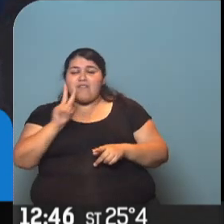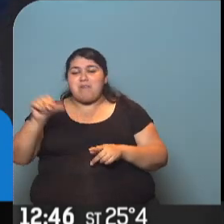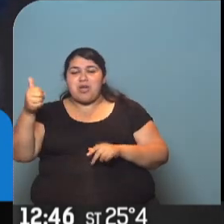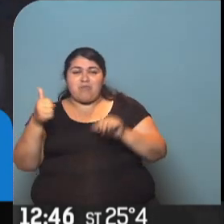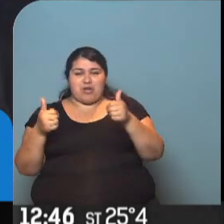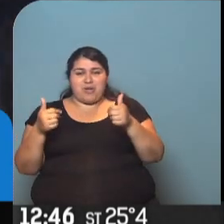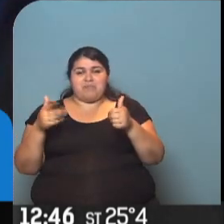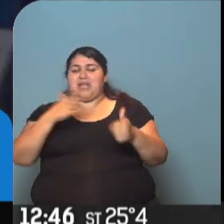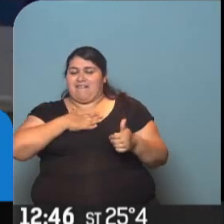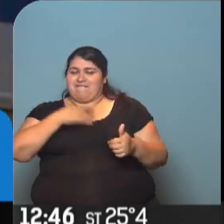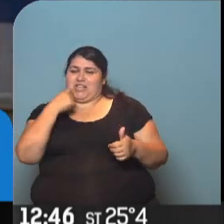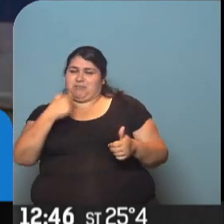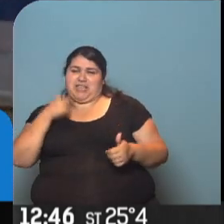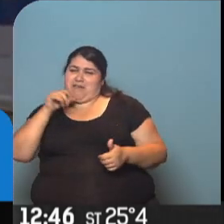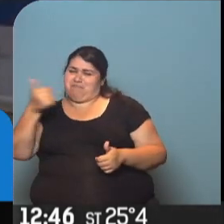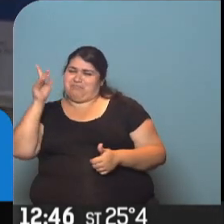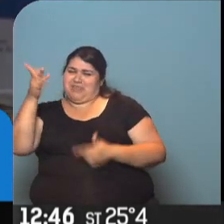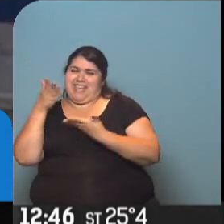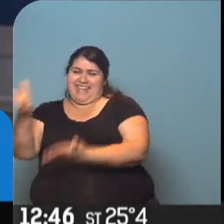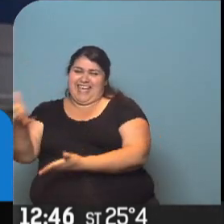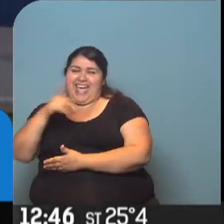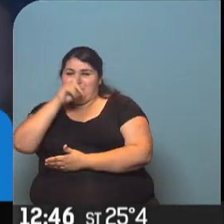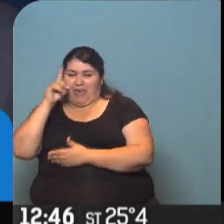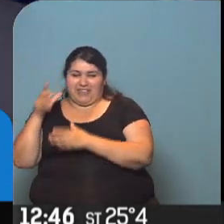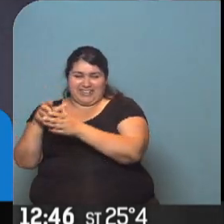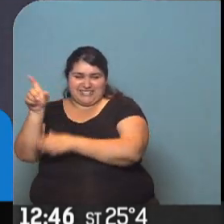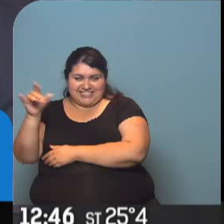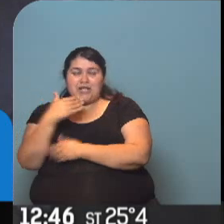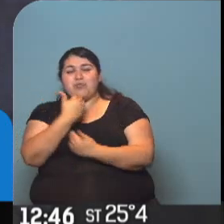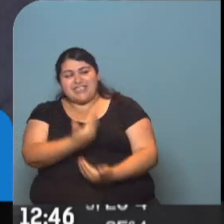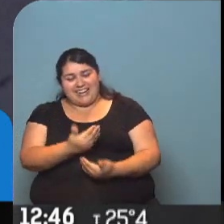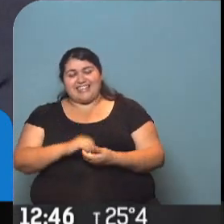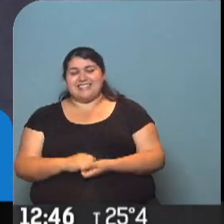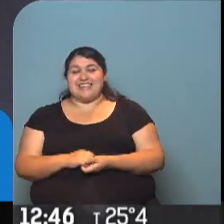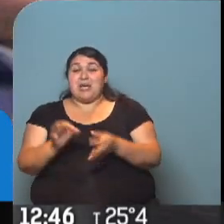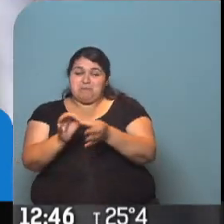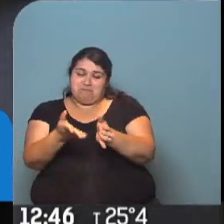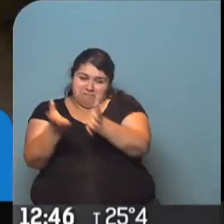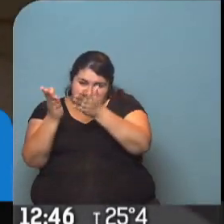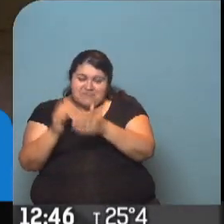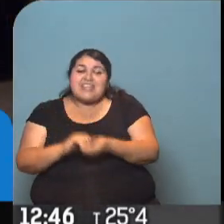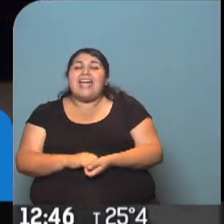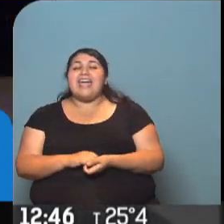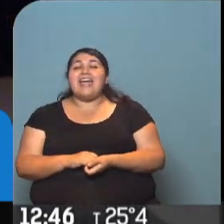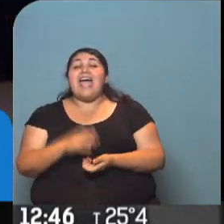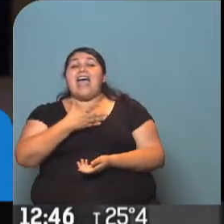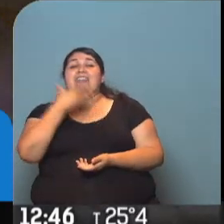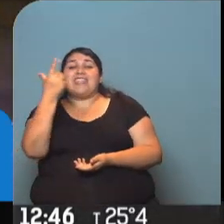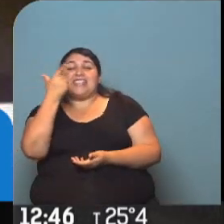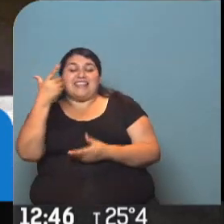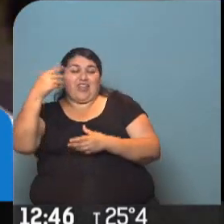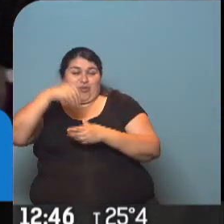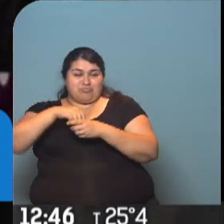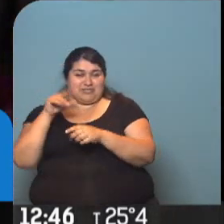español me gustaría que ganara el real madrid gracias muchas gracias a usted bueno lo liberamos lo liberamos al director de integridad y